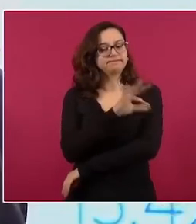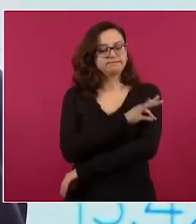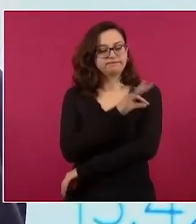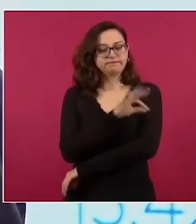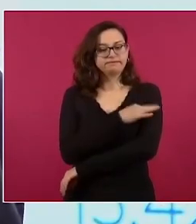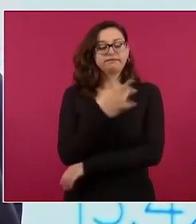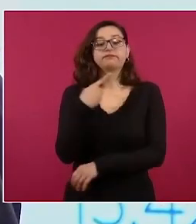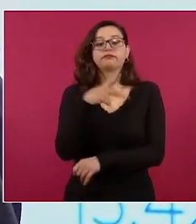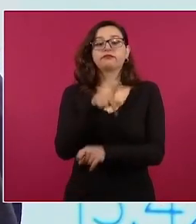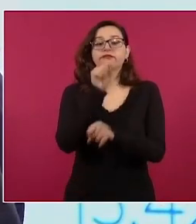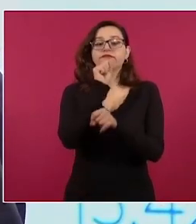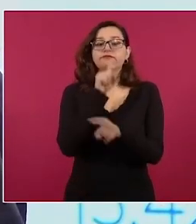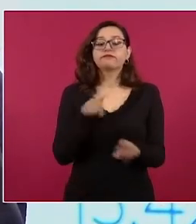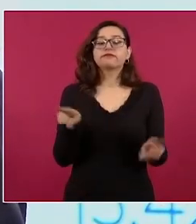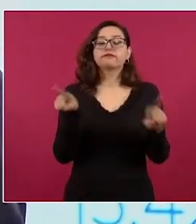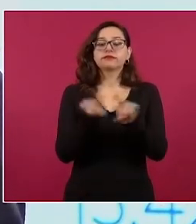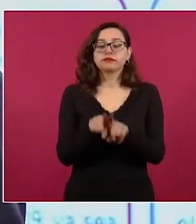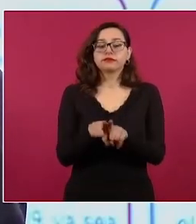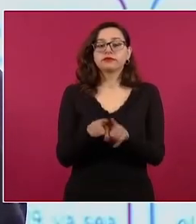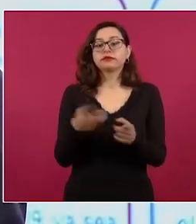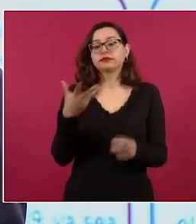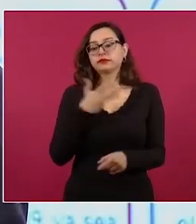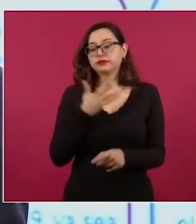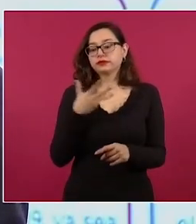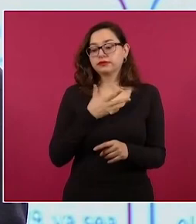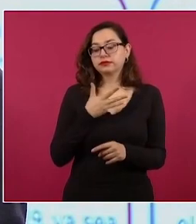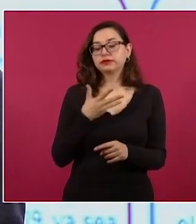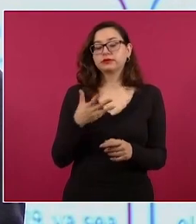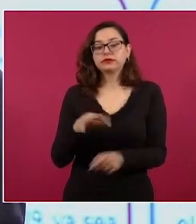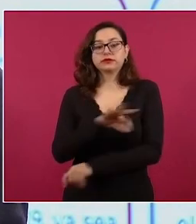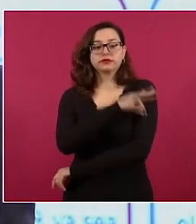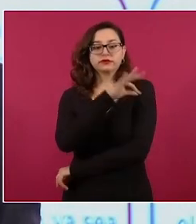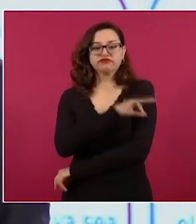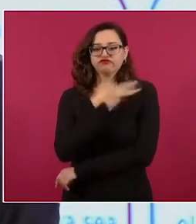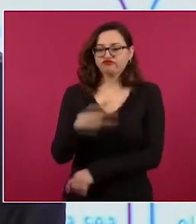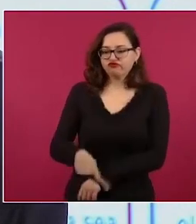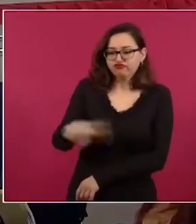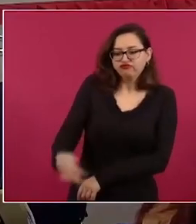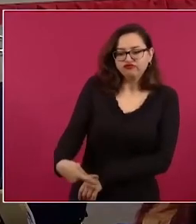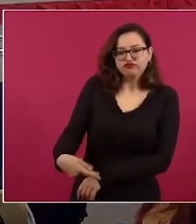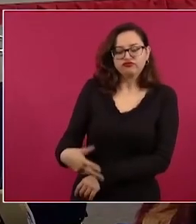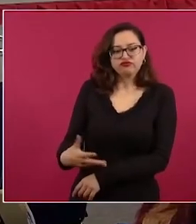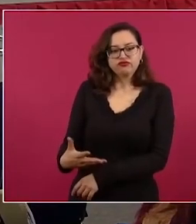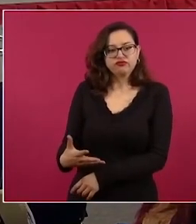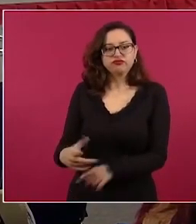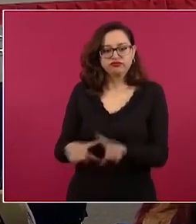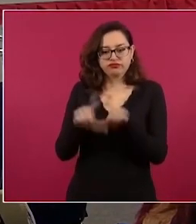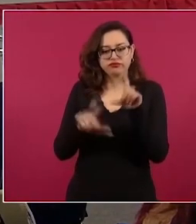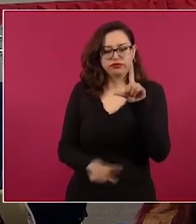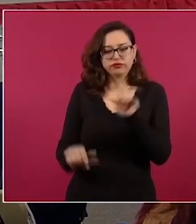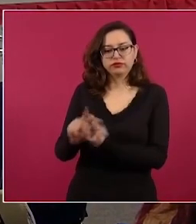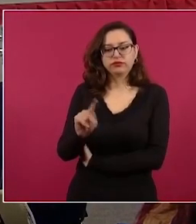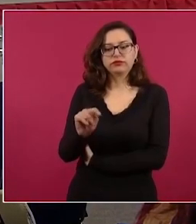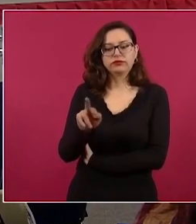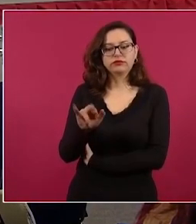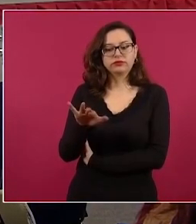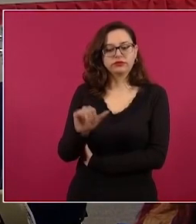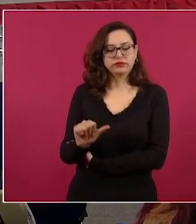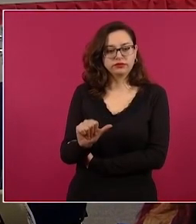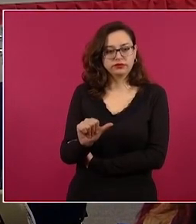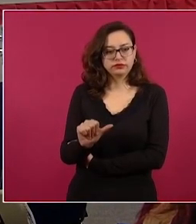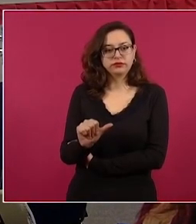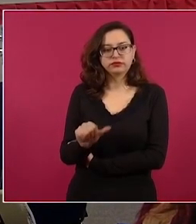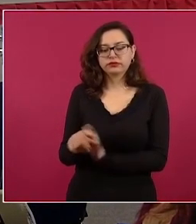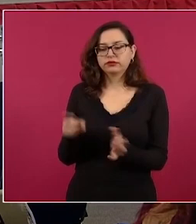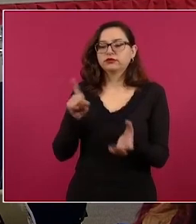Tenemos activo el ensayo clínico final de la vacuna Patria, que está coordinado por el CONACYT. Le